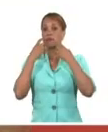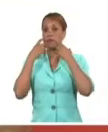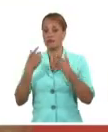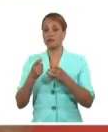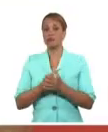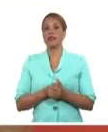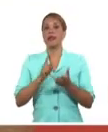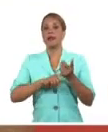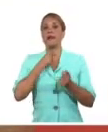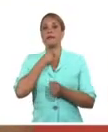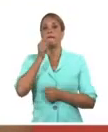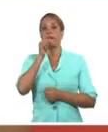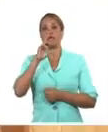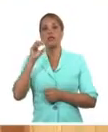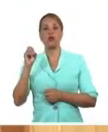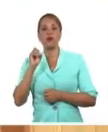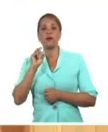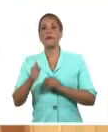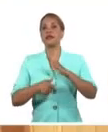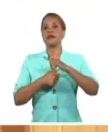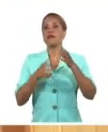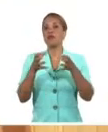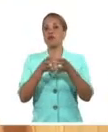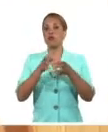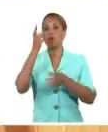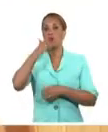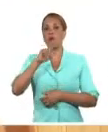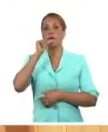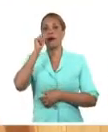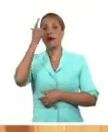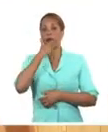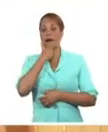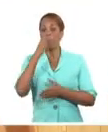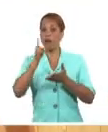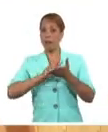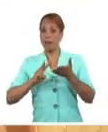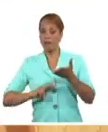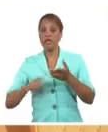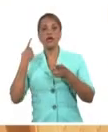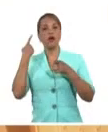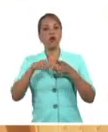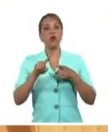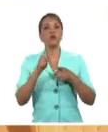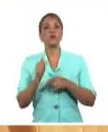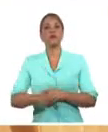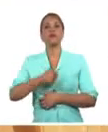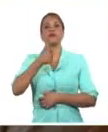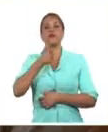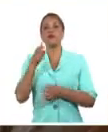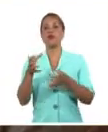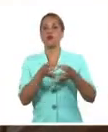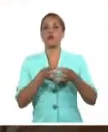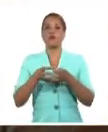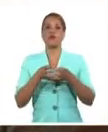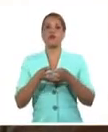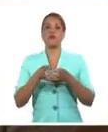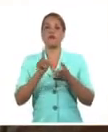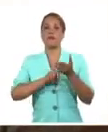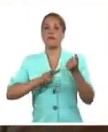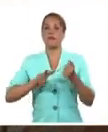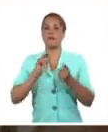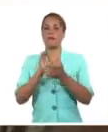Pedro Peiles González, presidente del Grupo Alba Décima, y Juan Carlos García, presidente del Comité Provincial del UNIAC en Mayabeque.